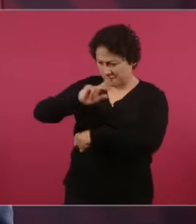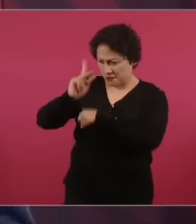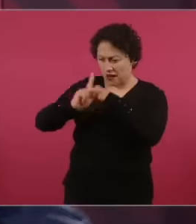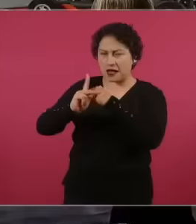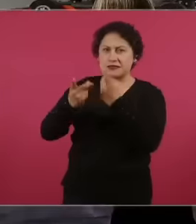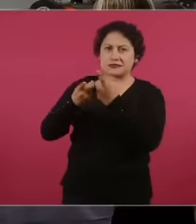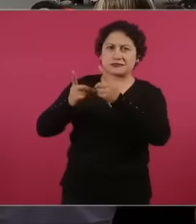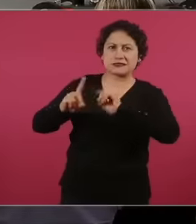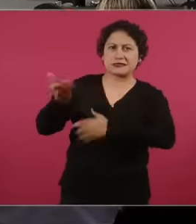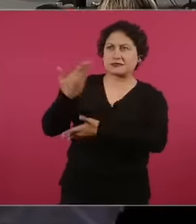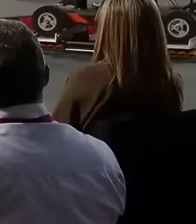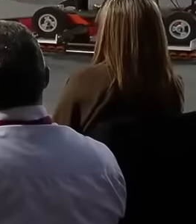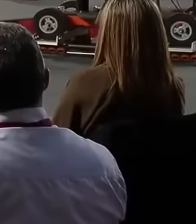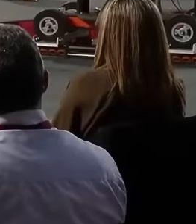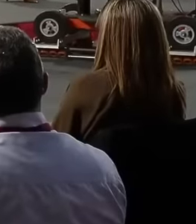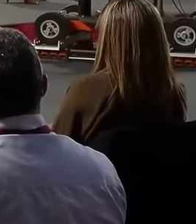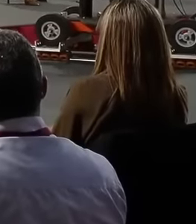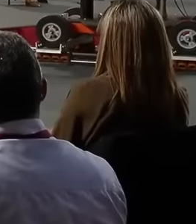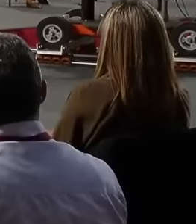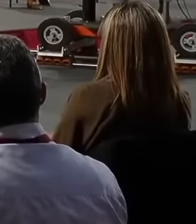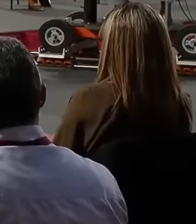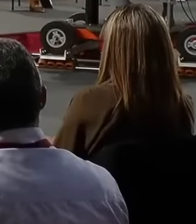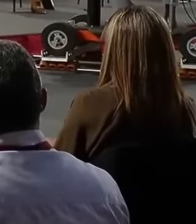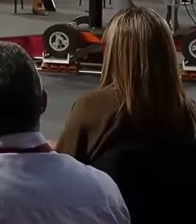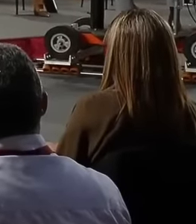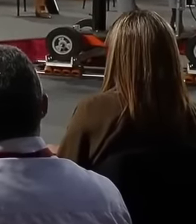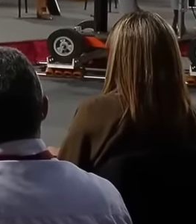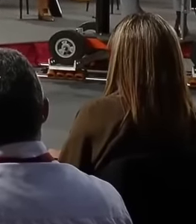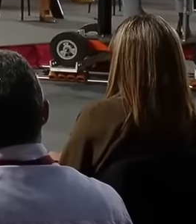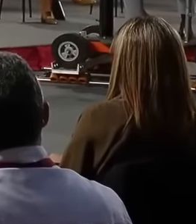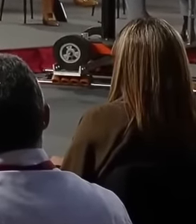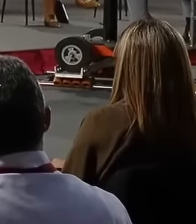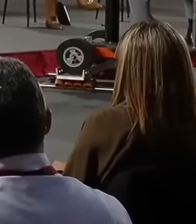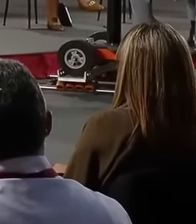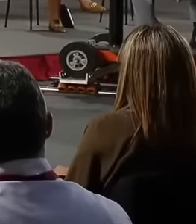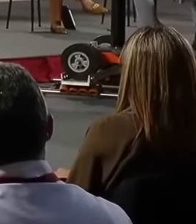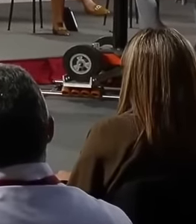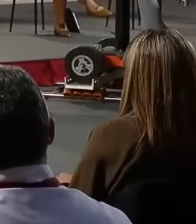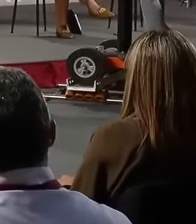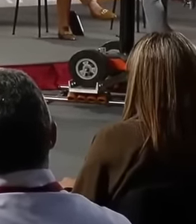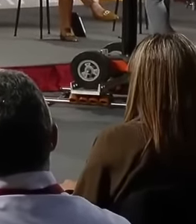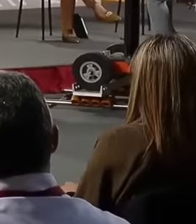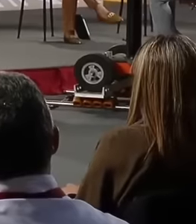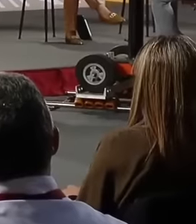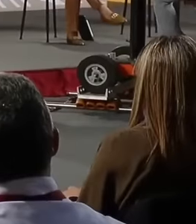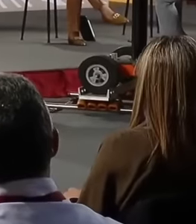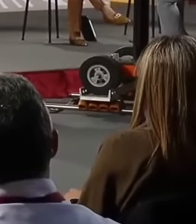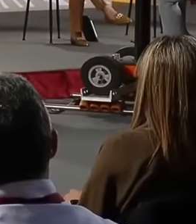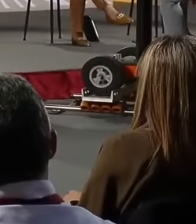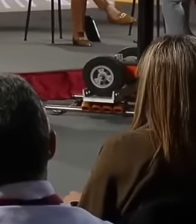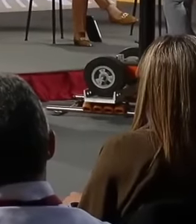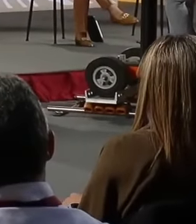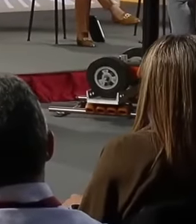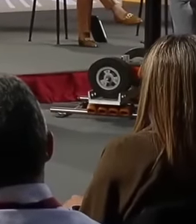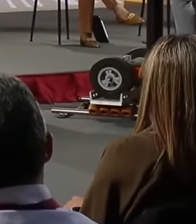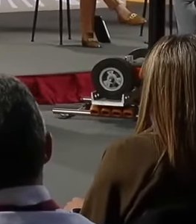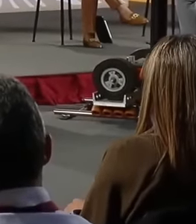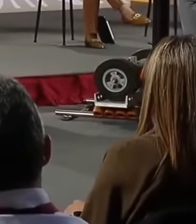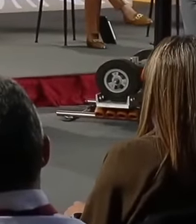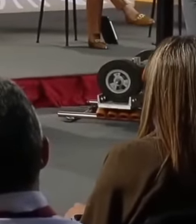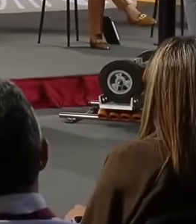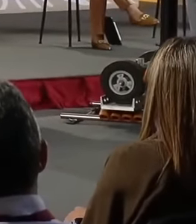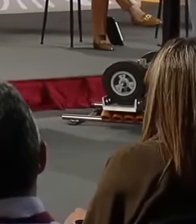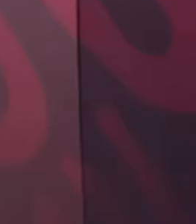la necesidad de fortalecer América del Norte como una potencia económica comercial?